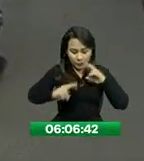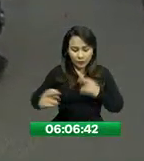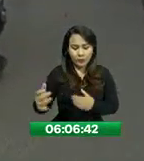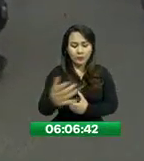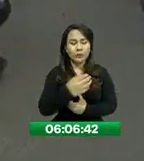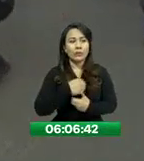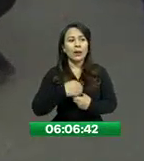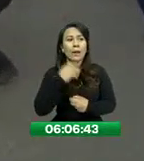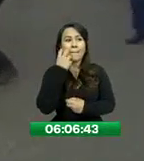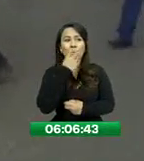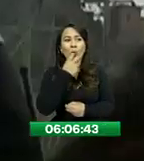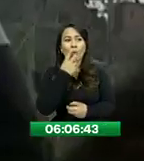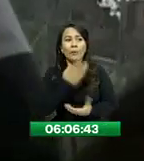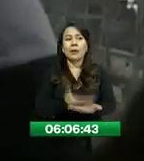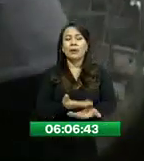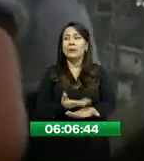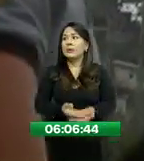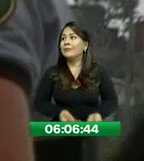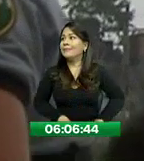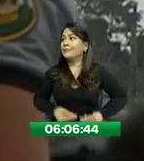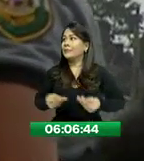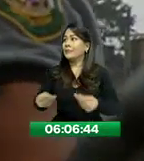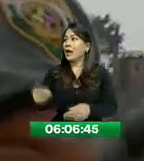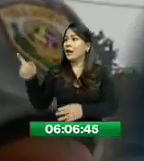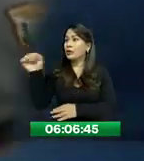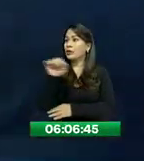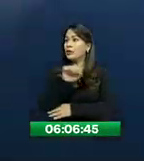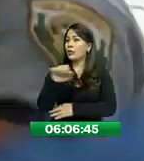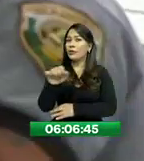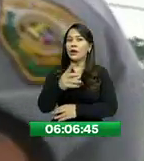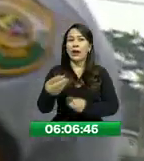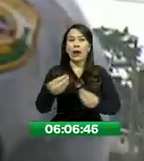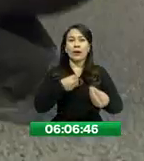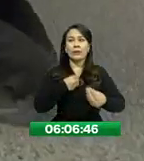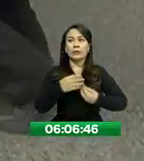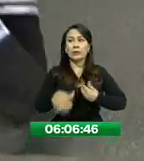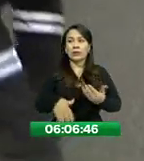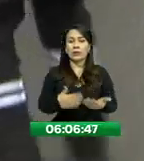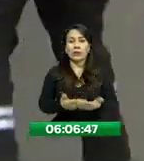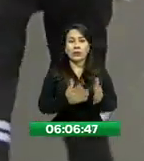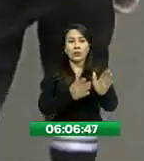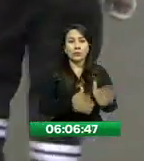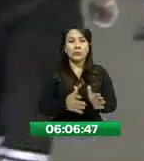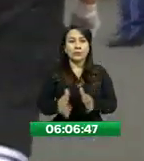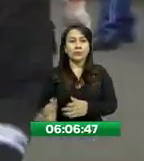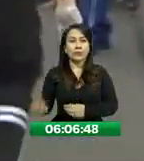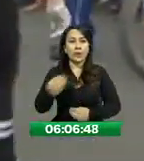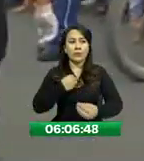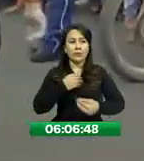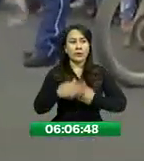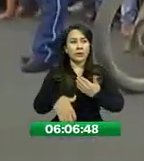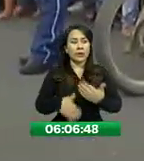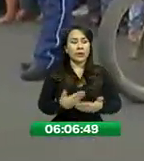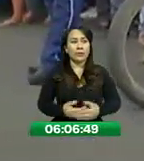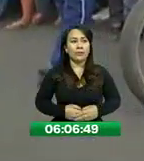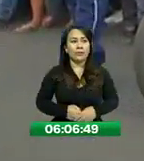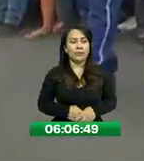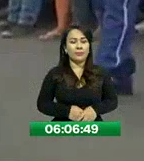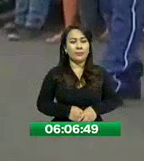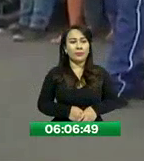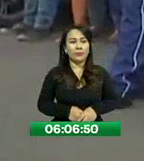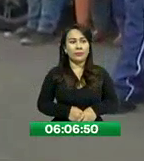pudieron contar con el testimonio del chofer de la volqueta. Él huyó. Hay un desplazamiento del cuerpo posterior. De